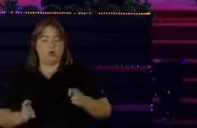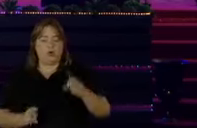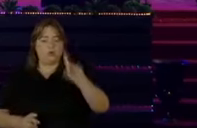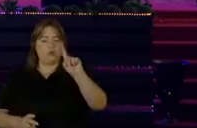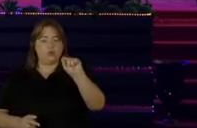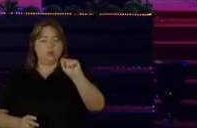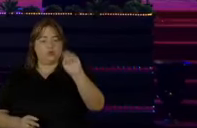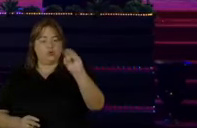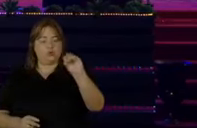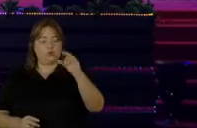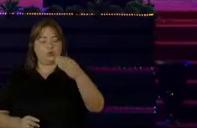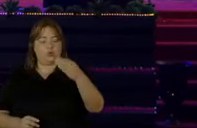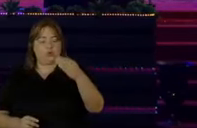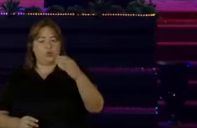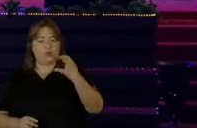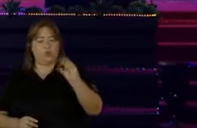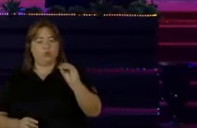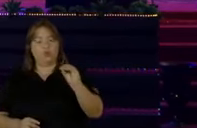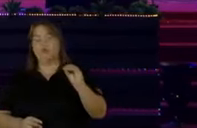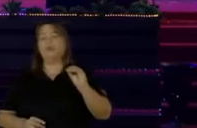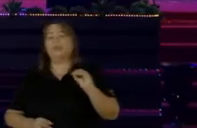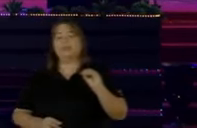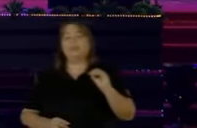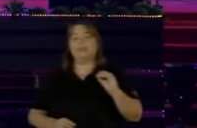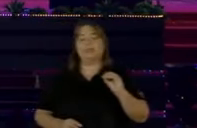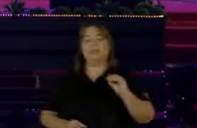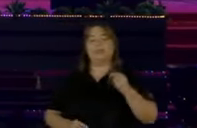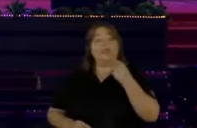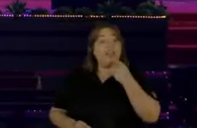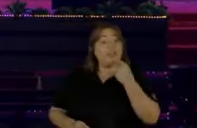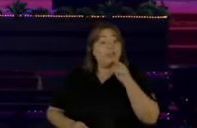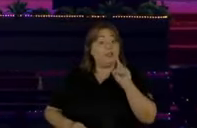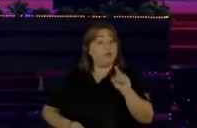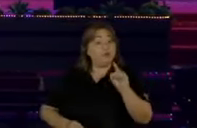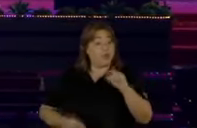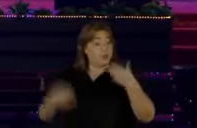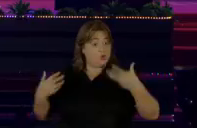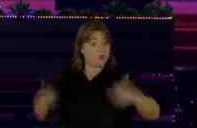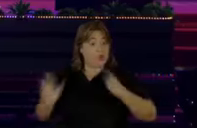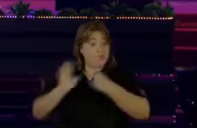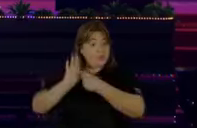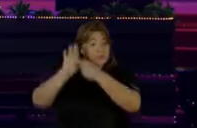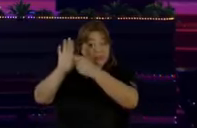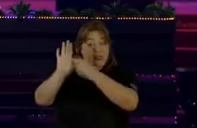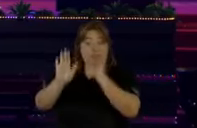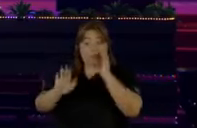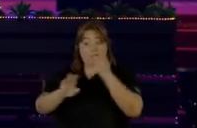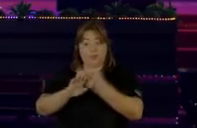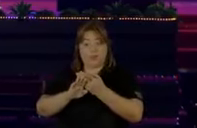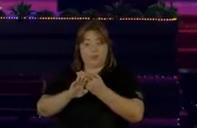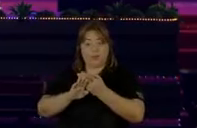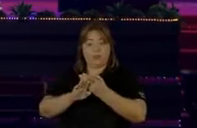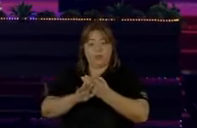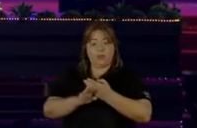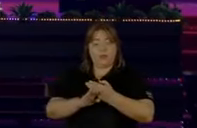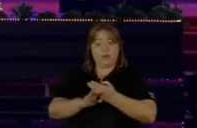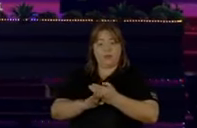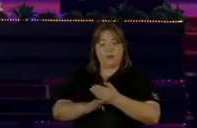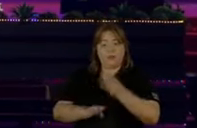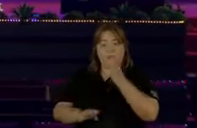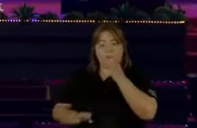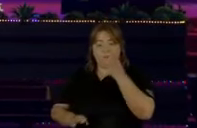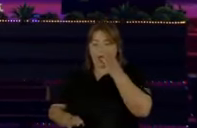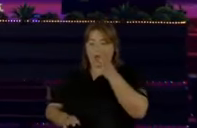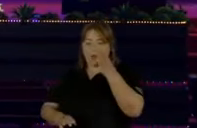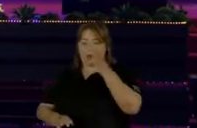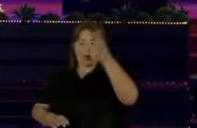Y hablamos del bebé y le dije, ¿ya tú lo presentaste? No, ah, pues. Y casualmente los papás se van mañana, están